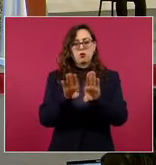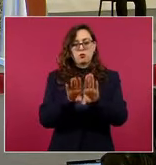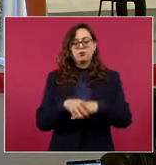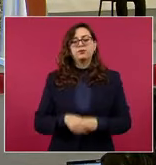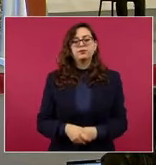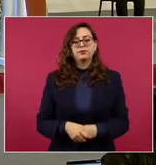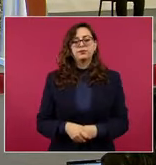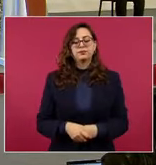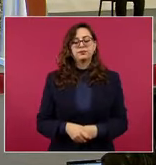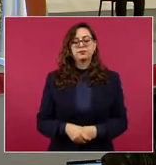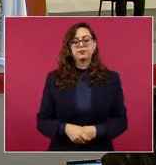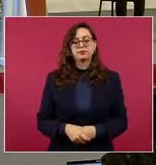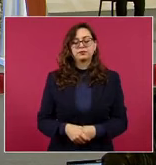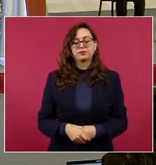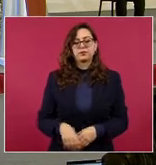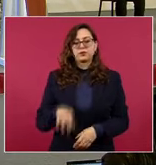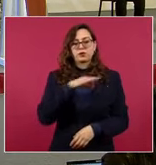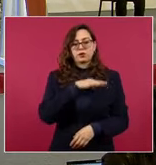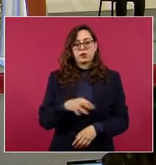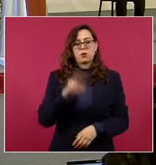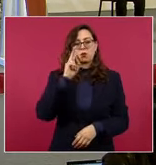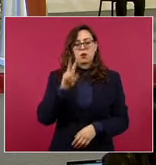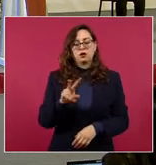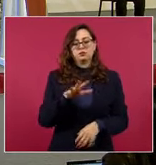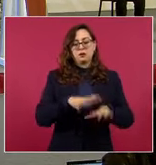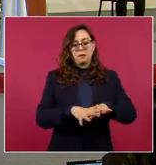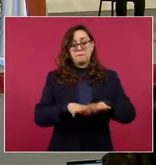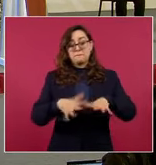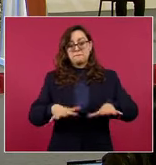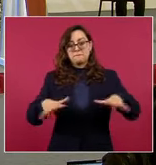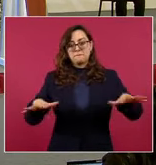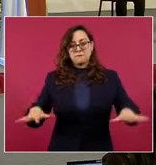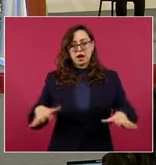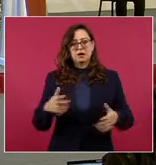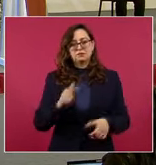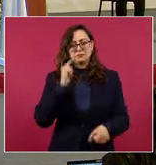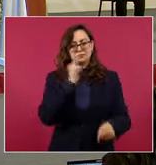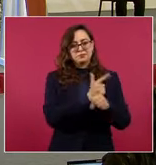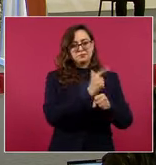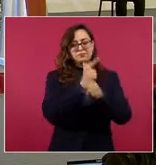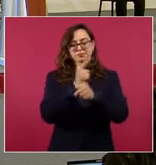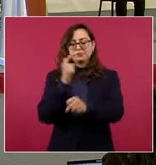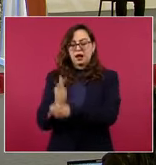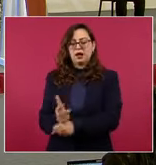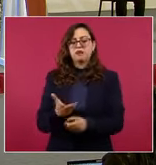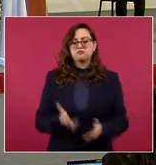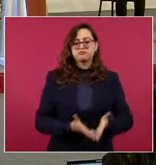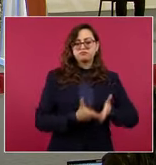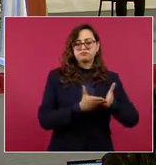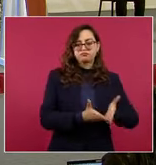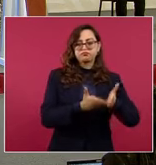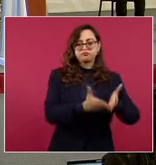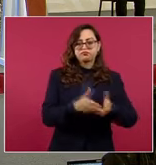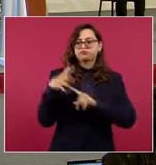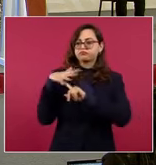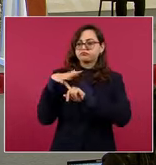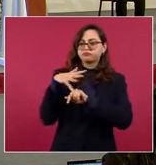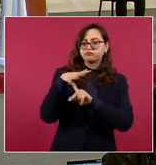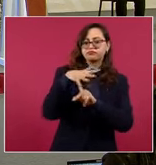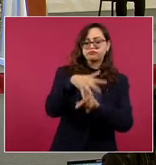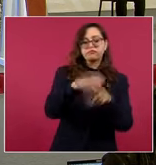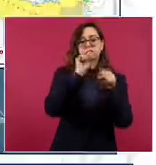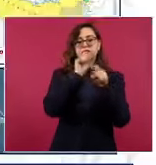mar, en este esfuerzo se empeñaron buques y aeronaves, así como personal de